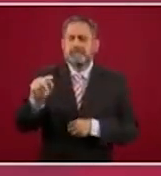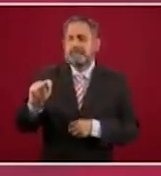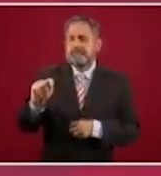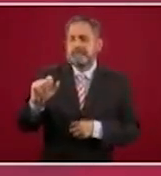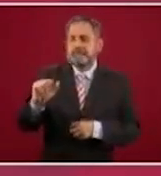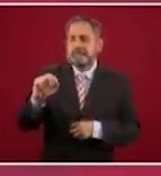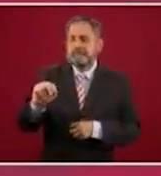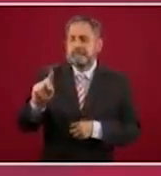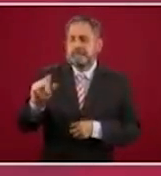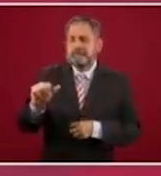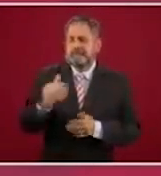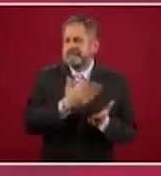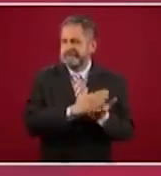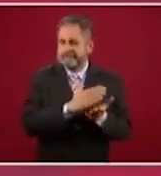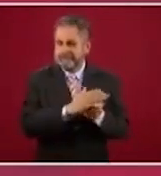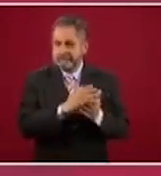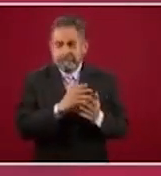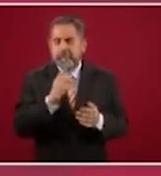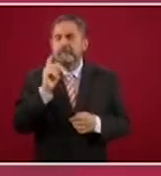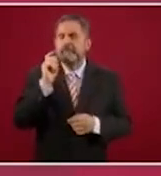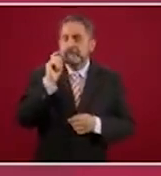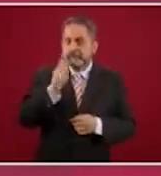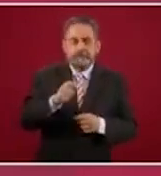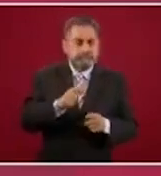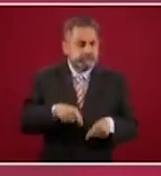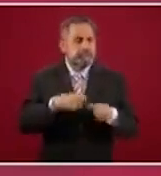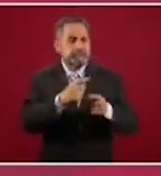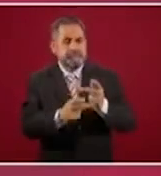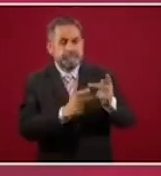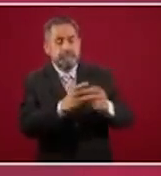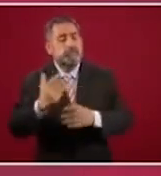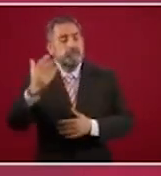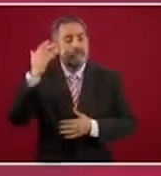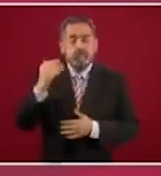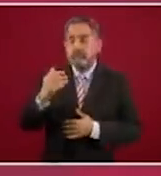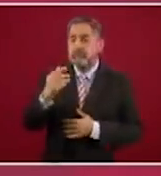año pasado se dispersaron